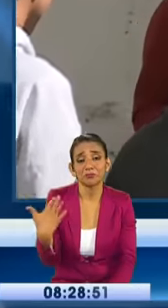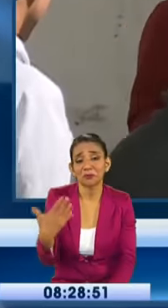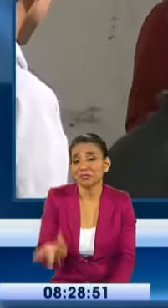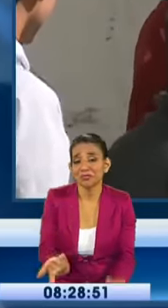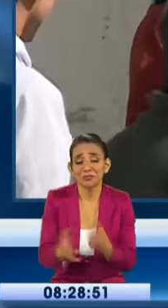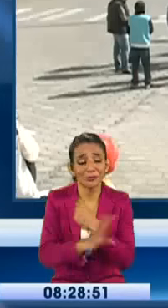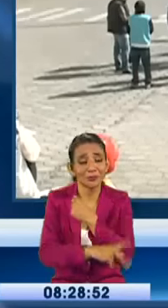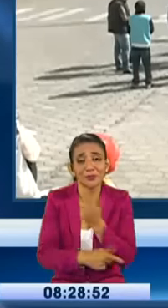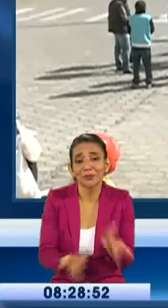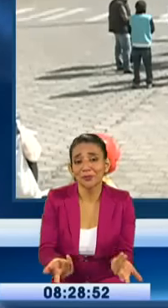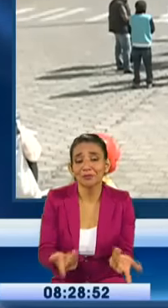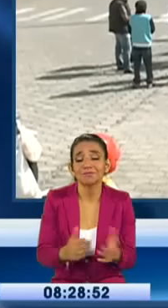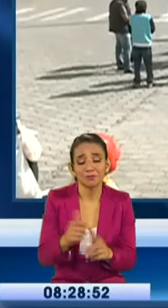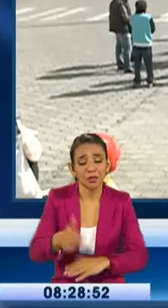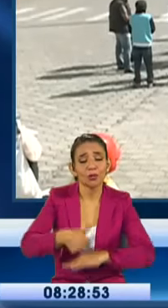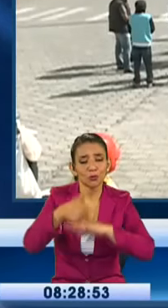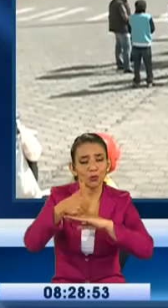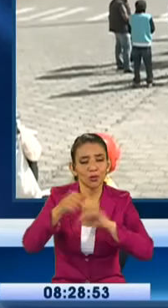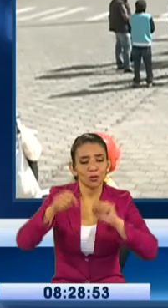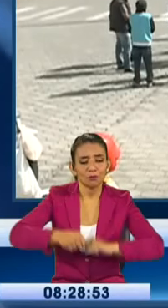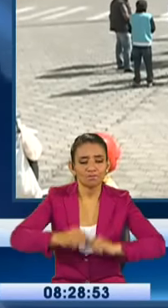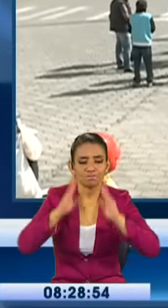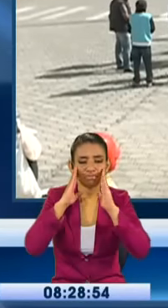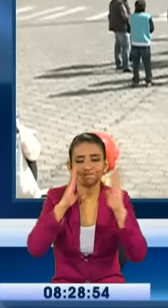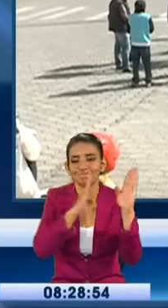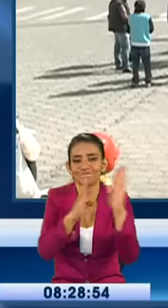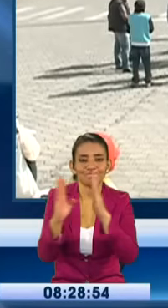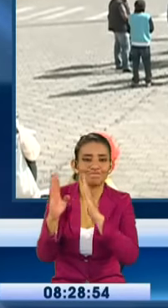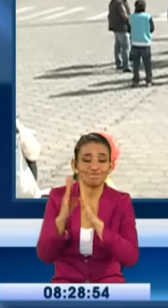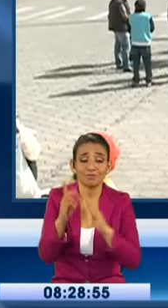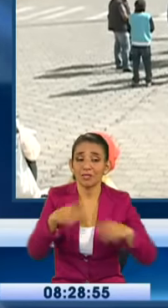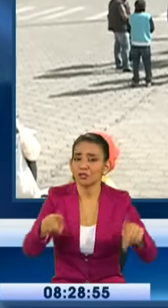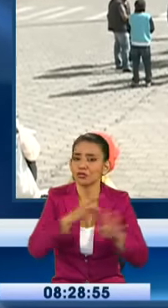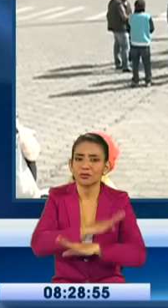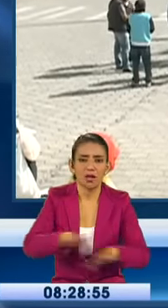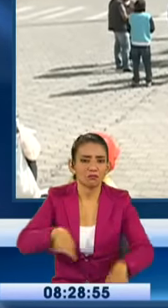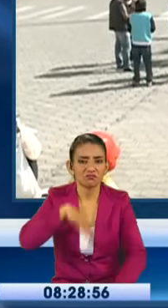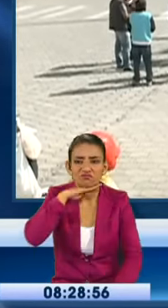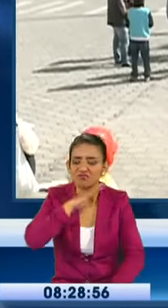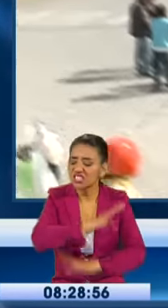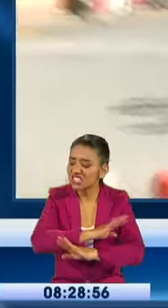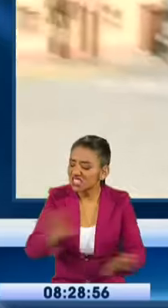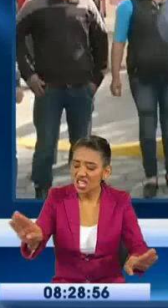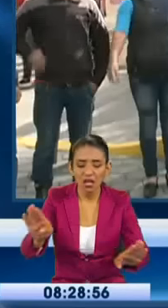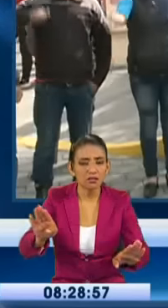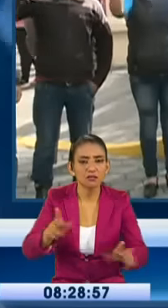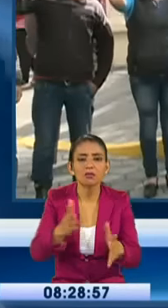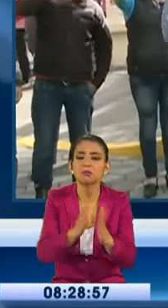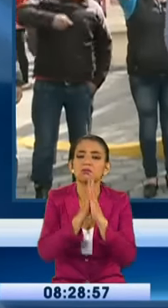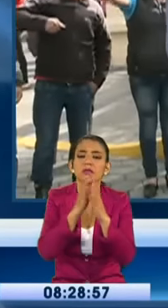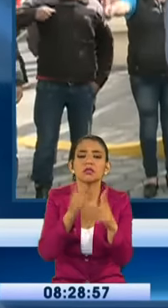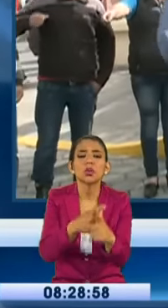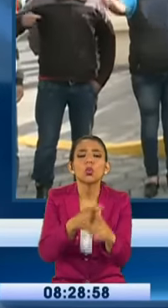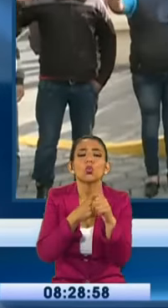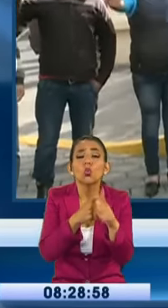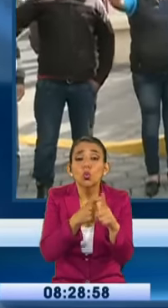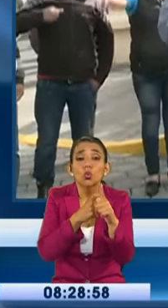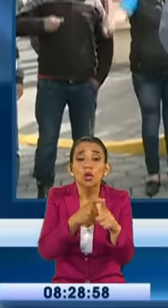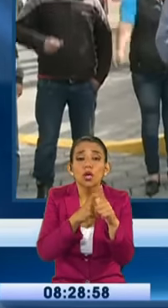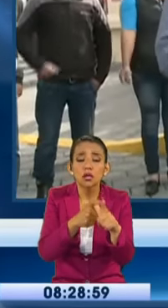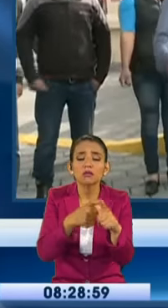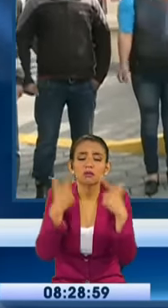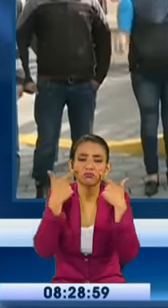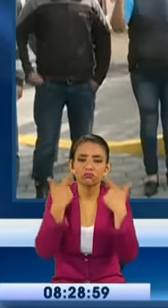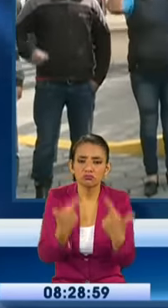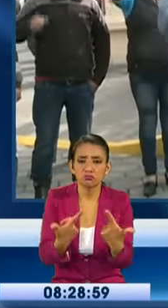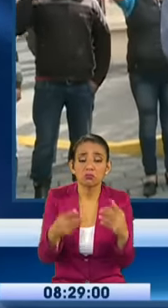ajeno. Autoridades, hay que echarles una mano a nuestros vecinos, realmente están alterados y necesitan urgentemente pues que se